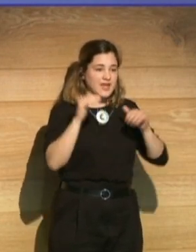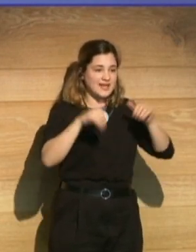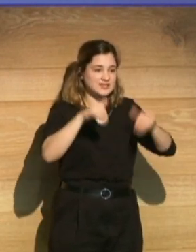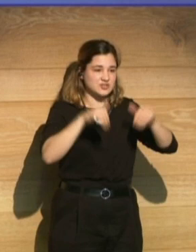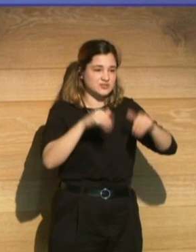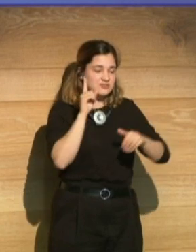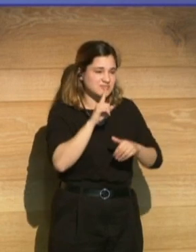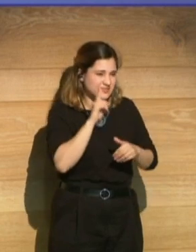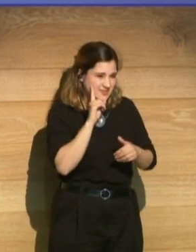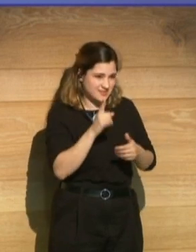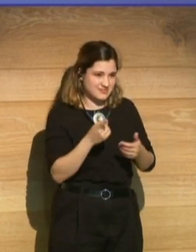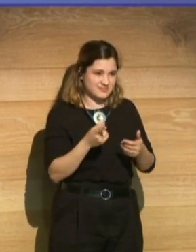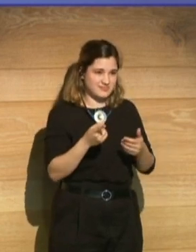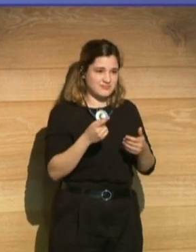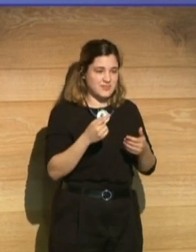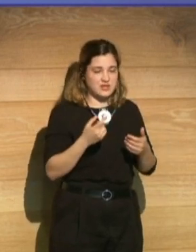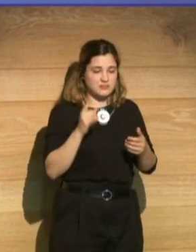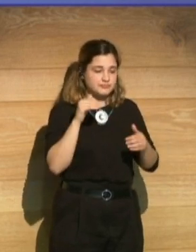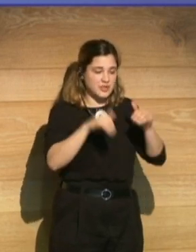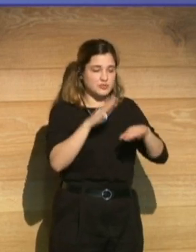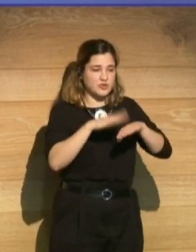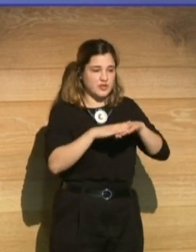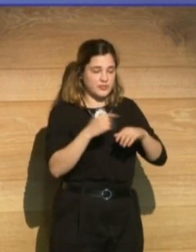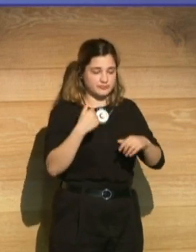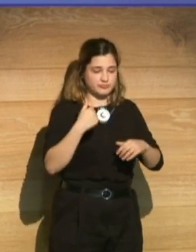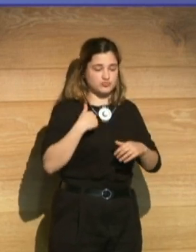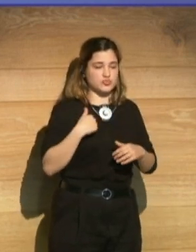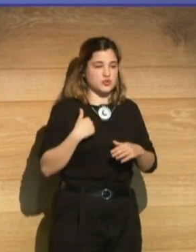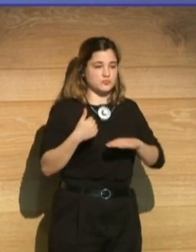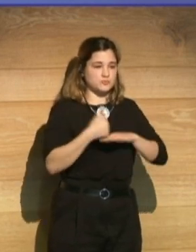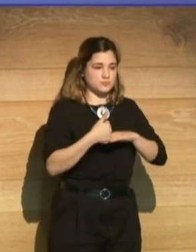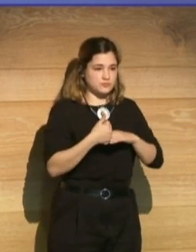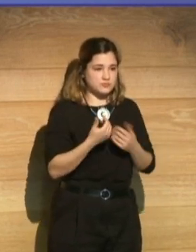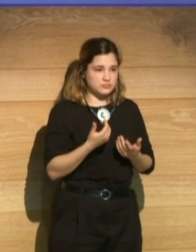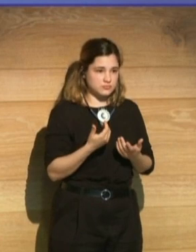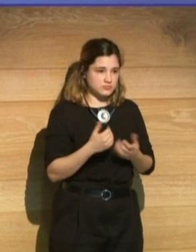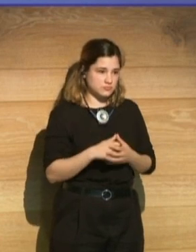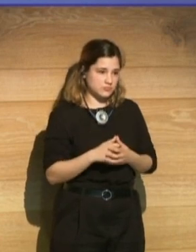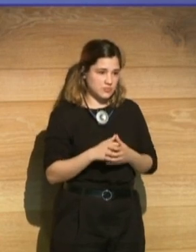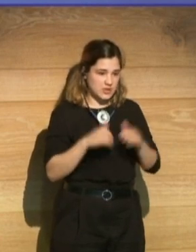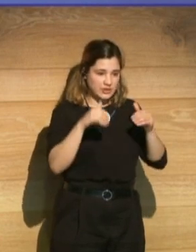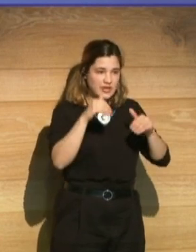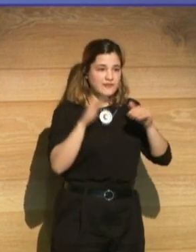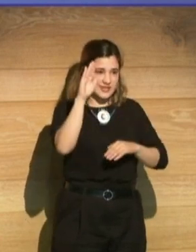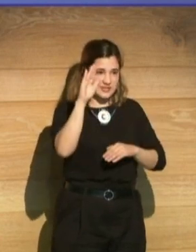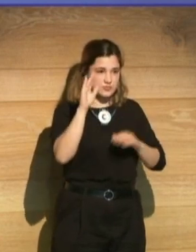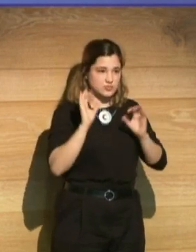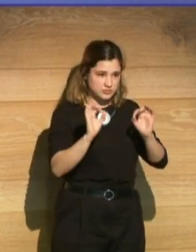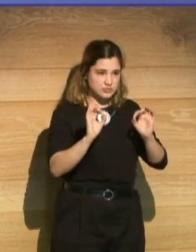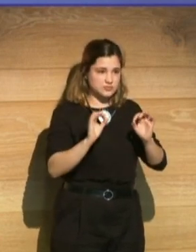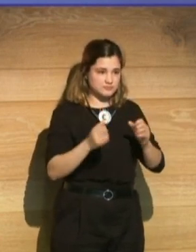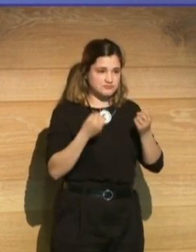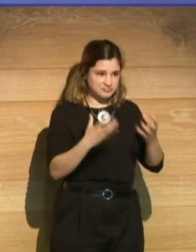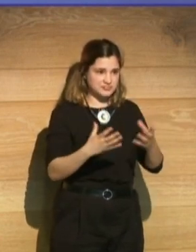que se sirve Berlusconi para reafirmarse, en las que dice, el fascismo es el sí, porque solo es por lo que Mussolini convocó